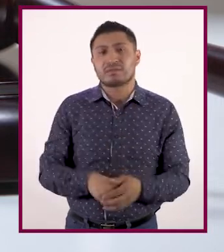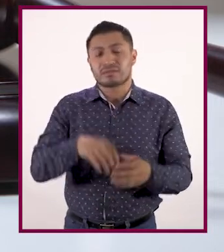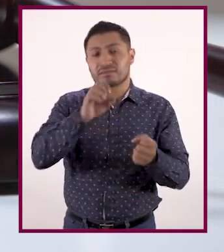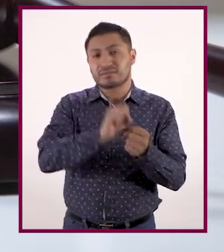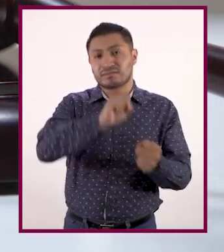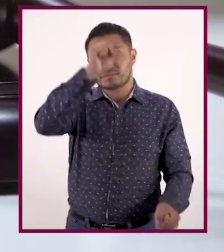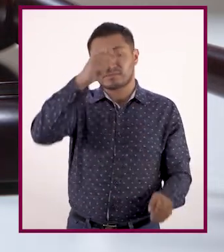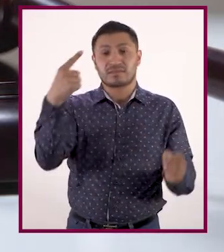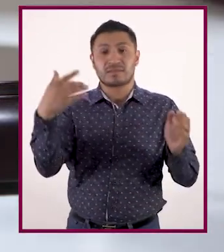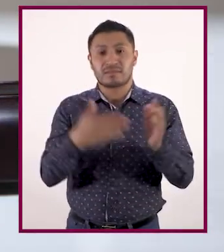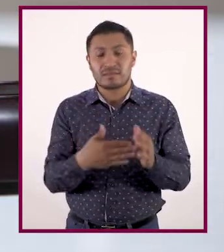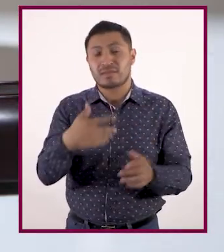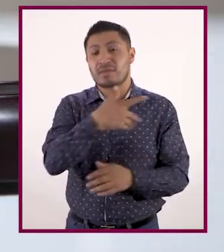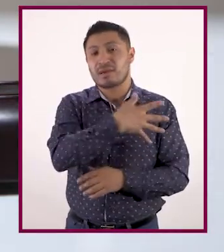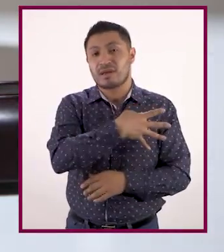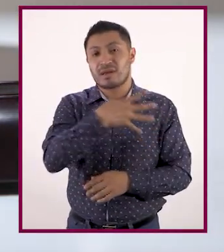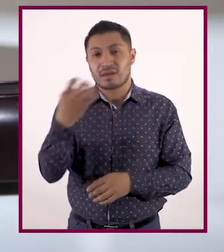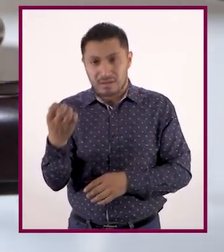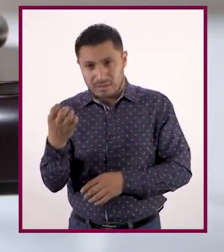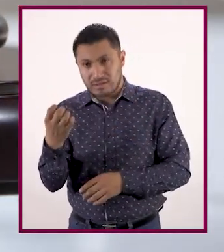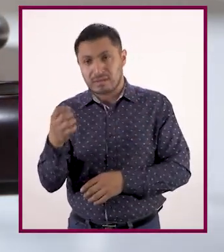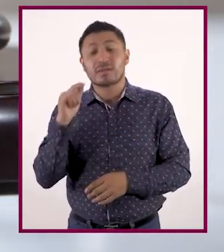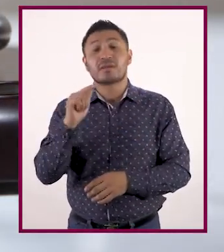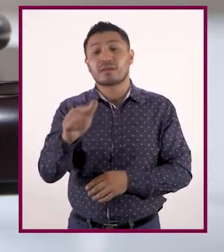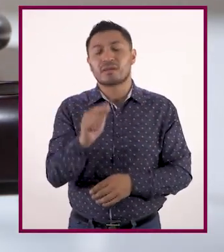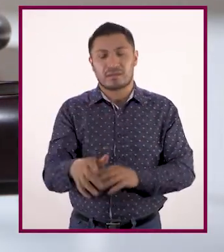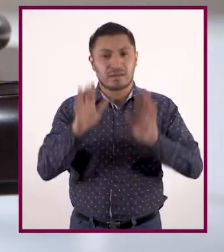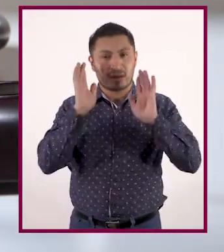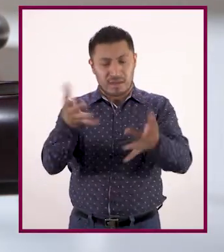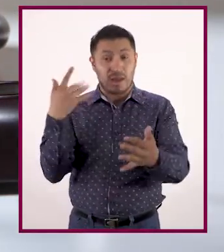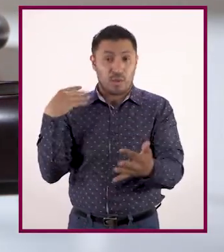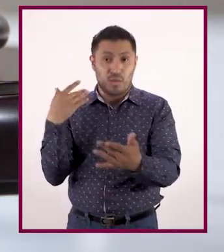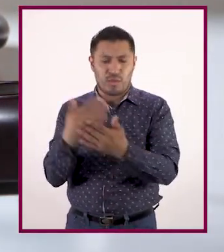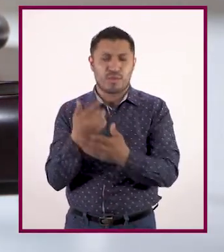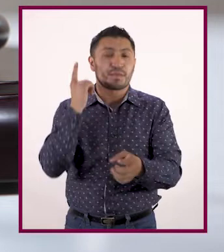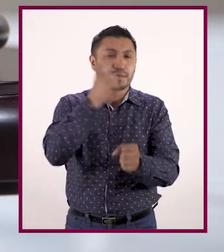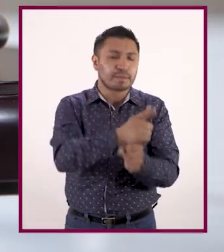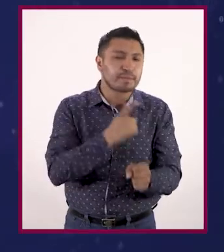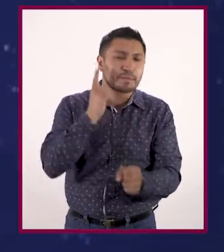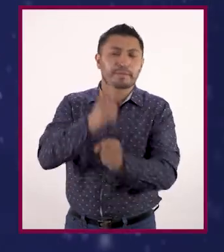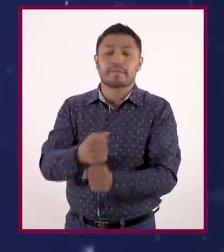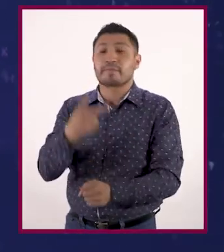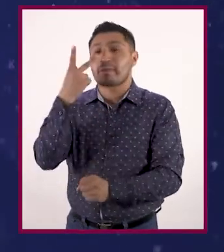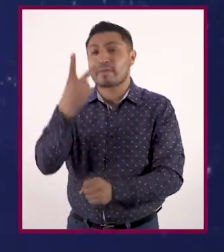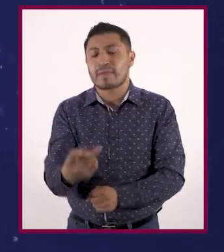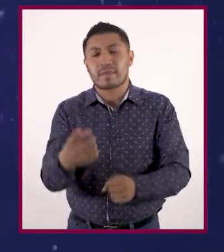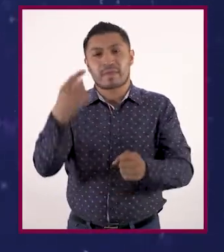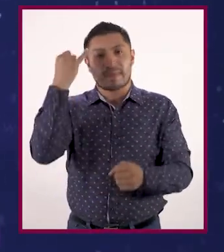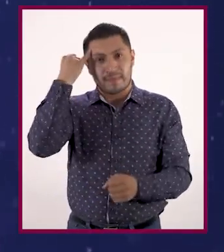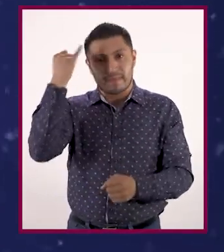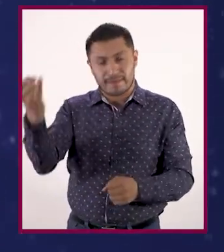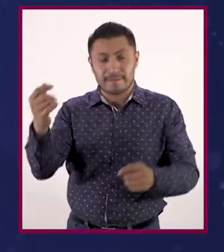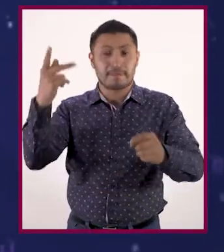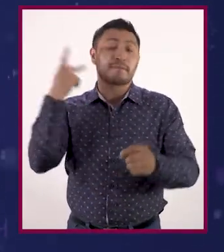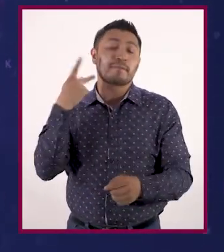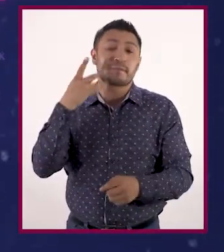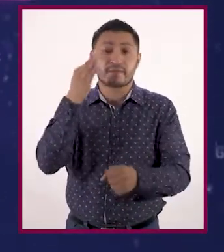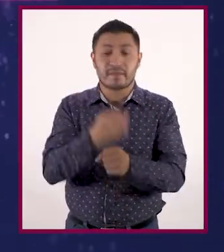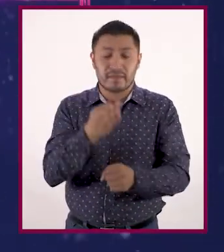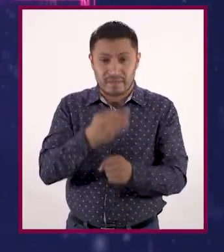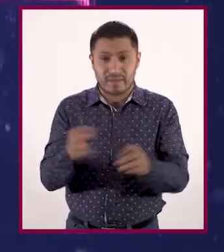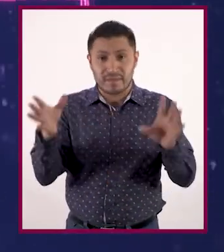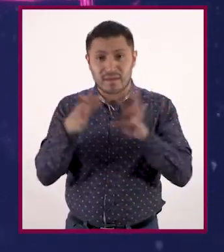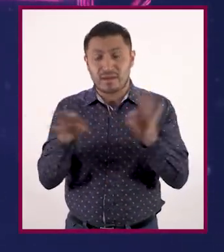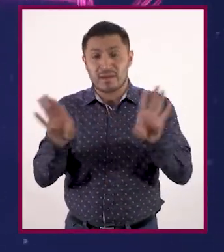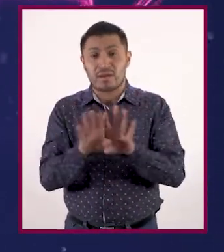constitución de 1917 y ya desde entonces se podían identificar dos posiciones políticas que ahora podríamos definir